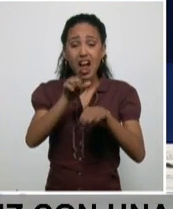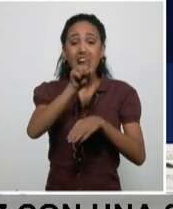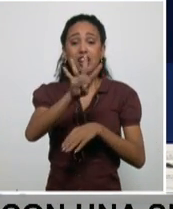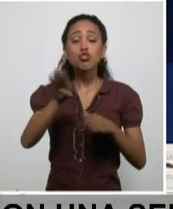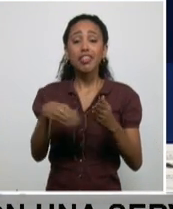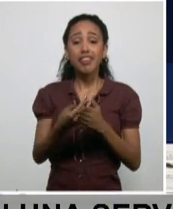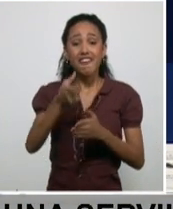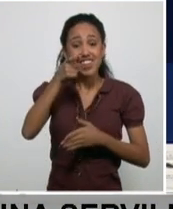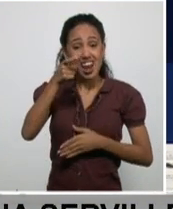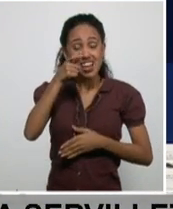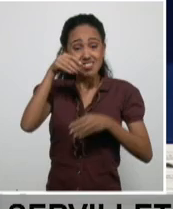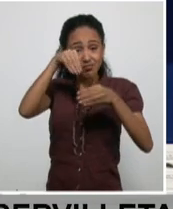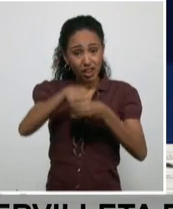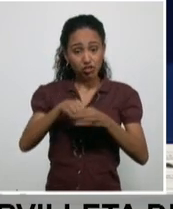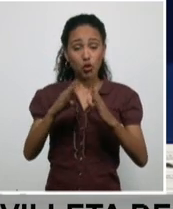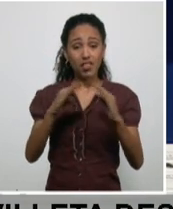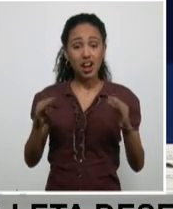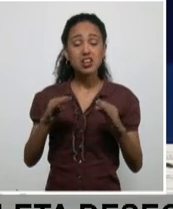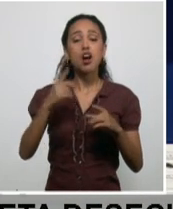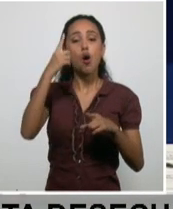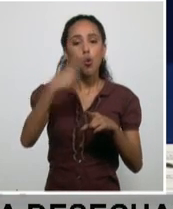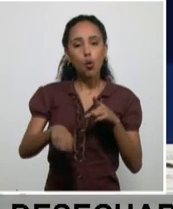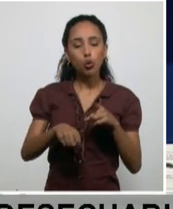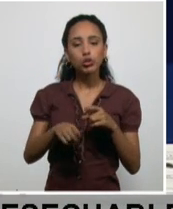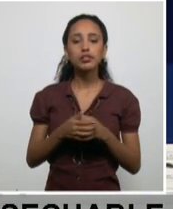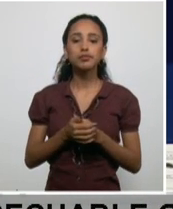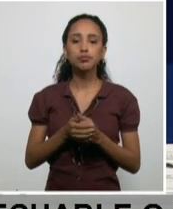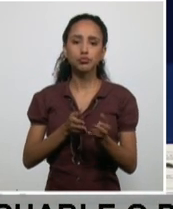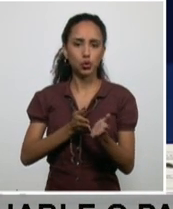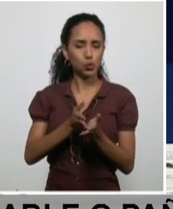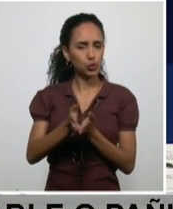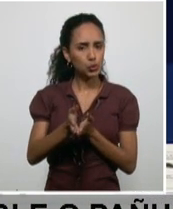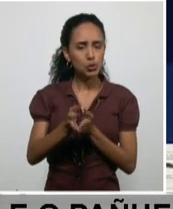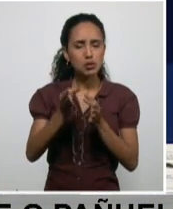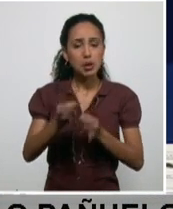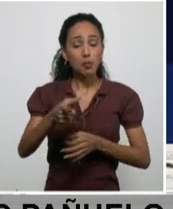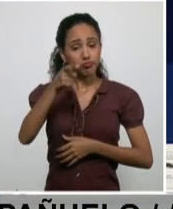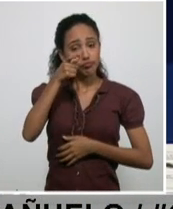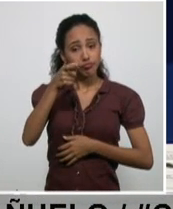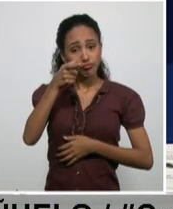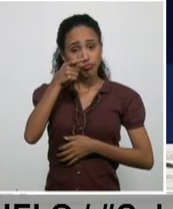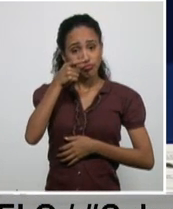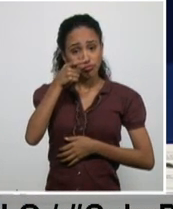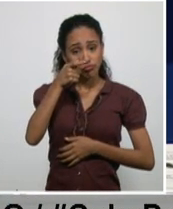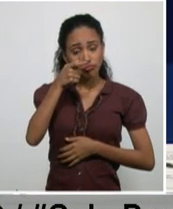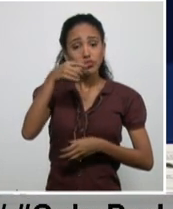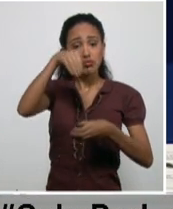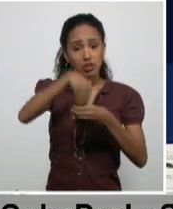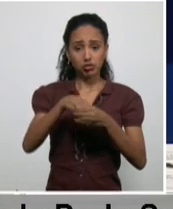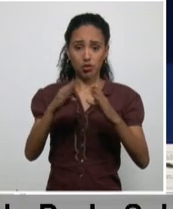en su casa, y otras se mantienen en la condición de vigilancia en su casa como